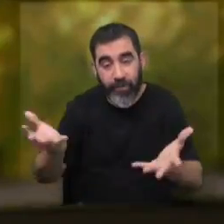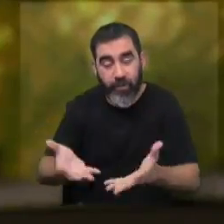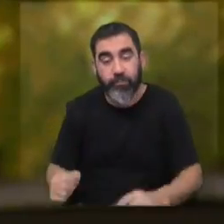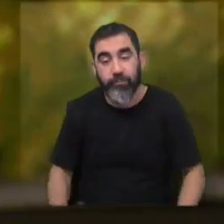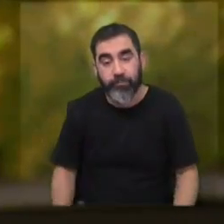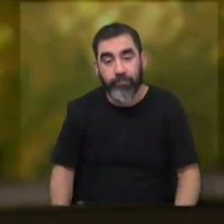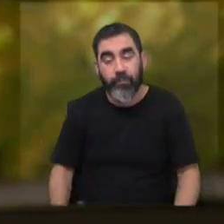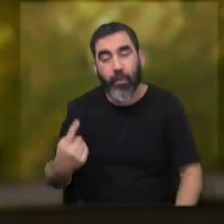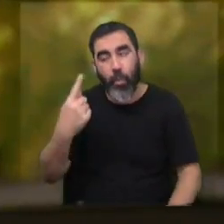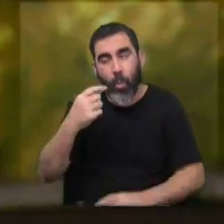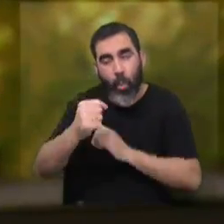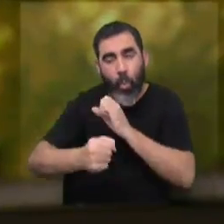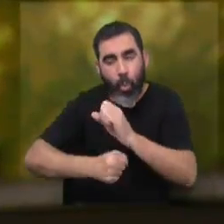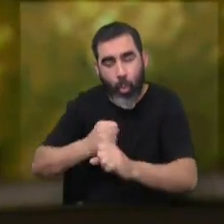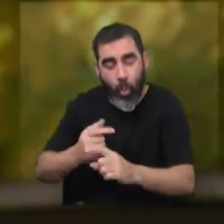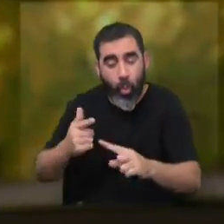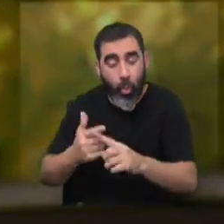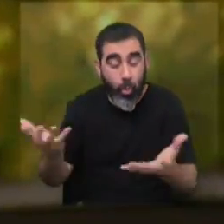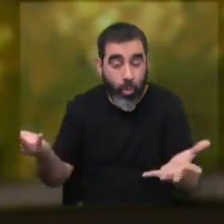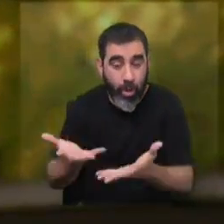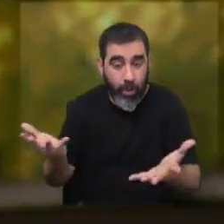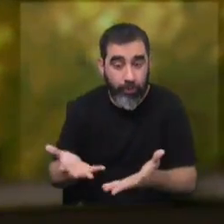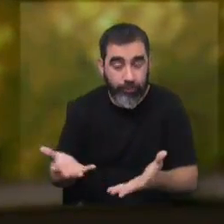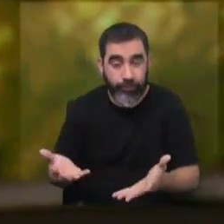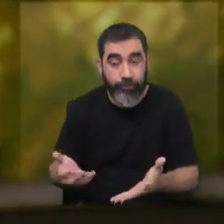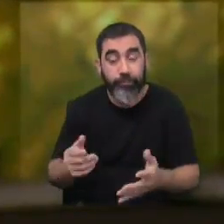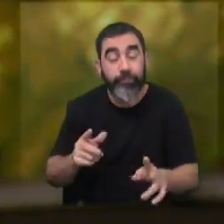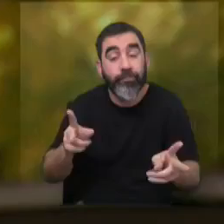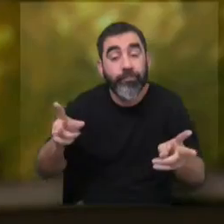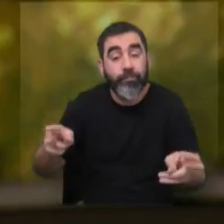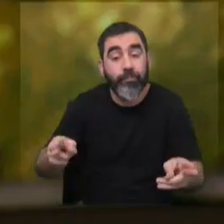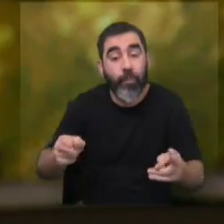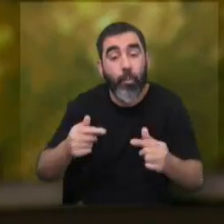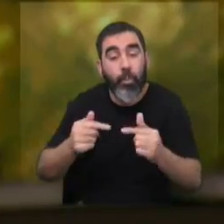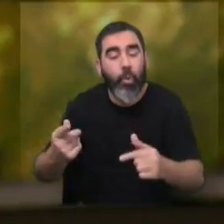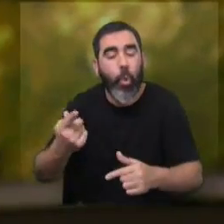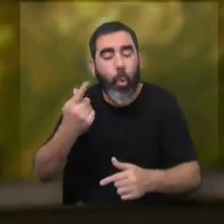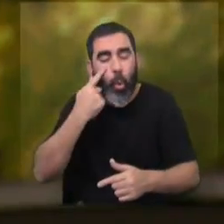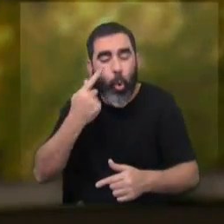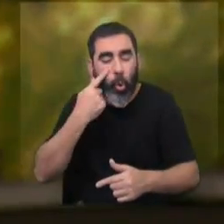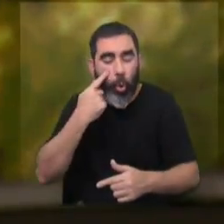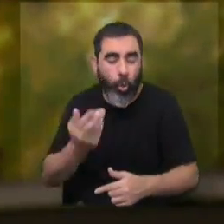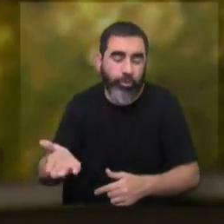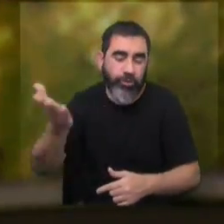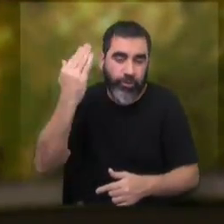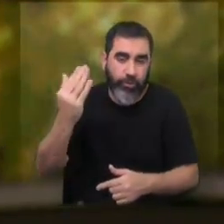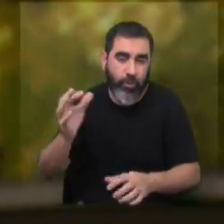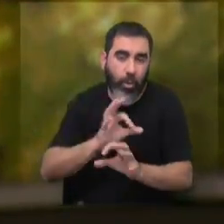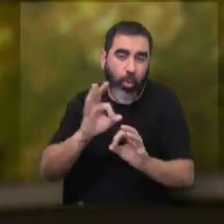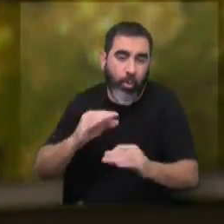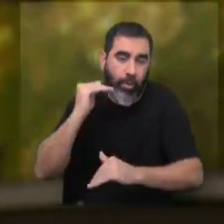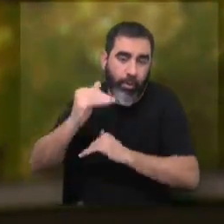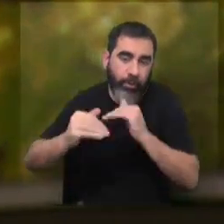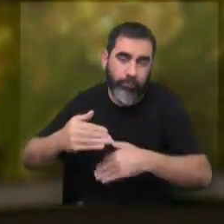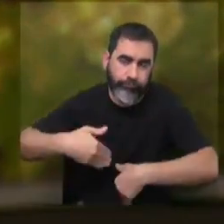viene llevando un año por ahora y bueno, ya te digo, este tiempo es porque es un producto súper conocido, claro. Pero si no, el desarrollo de un fármaco te puede